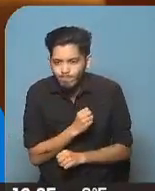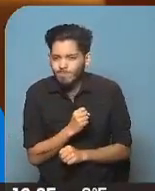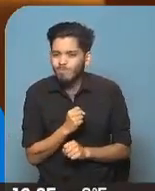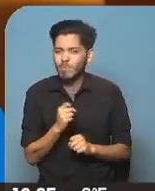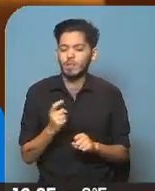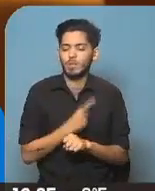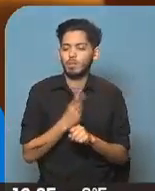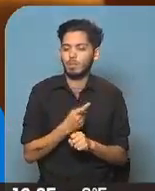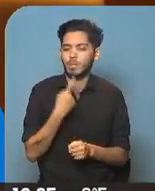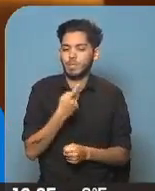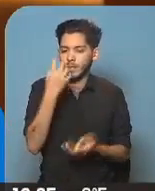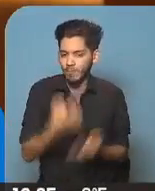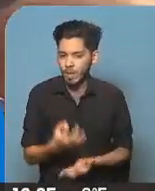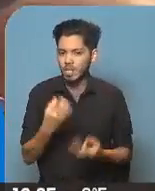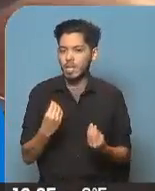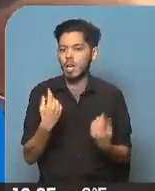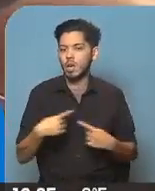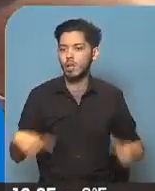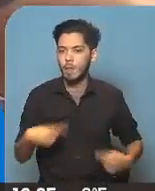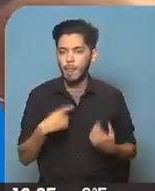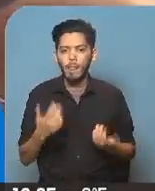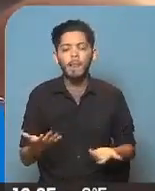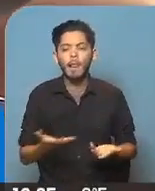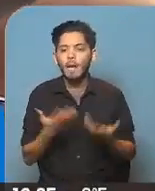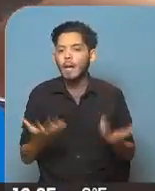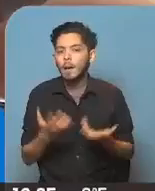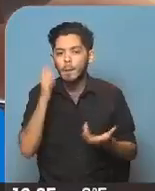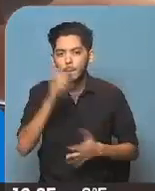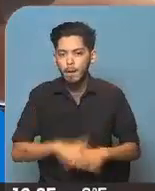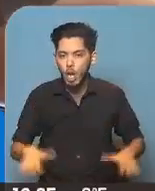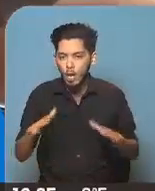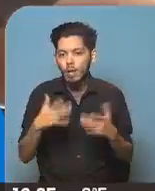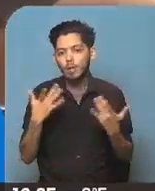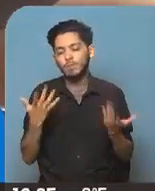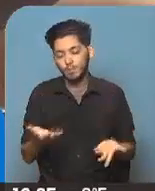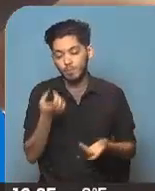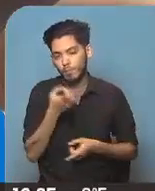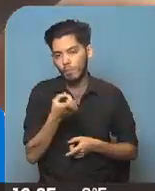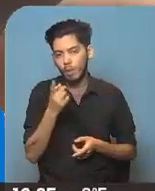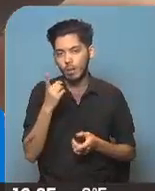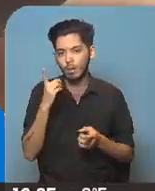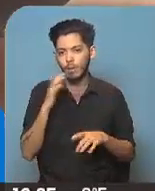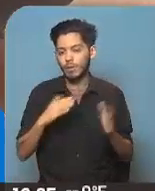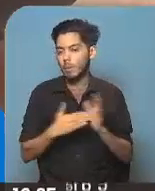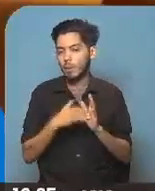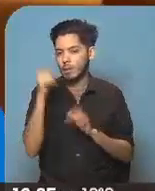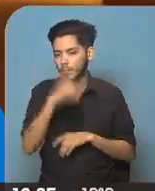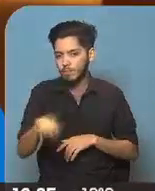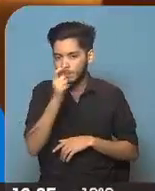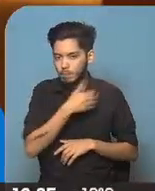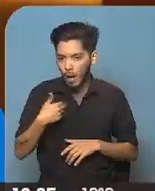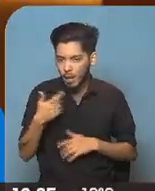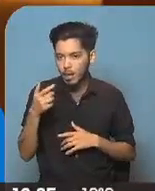acertada qué pasa con los menores de 18 años lógicamente la potestad sigue siendo de los padres pero hicimos un gran